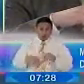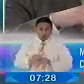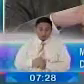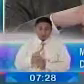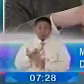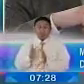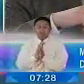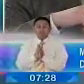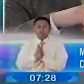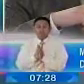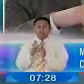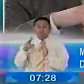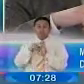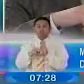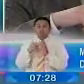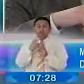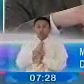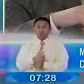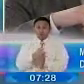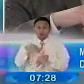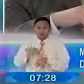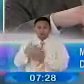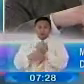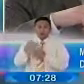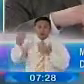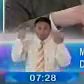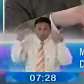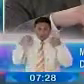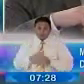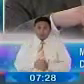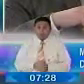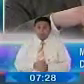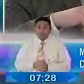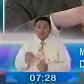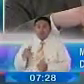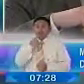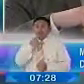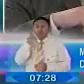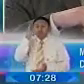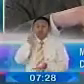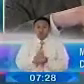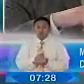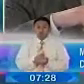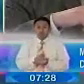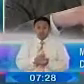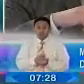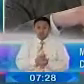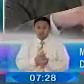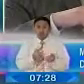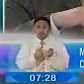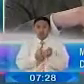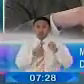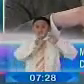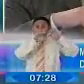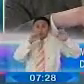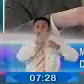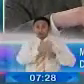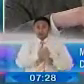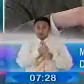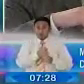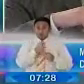interpuso una medida cautelar en un juzgado de Guayaquil, el cual emitió a favor de la compañía de